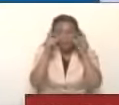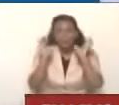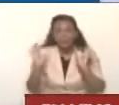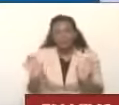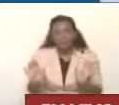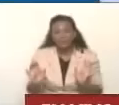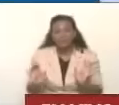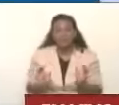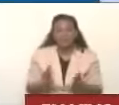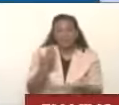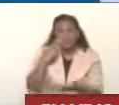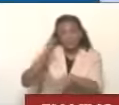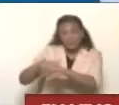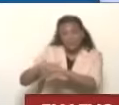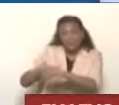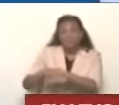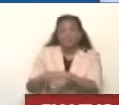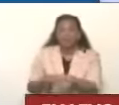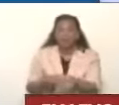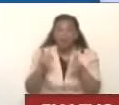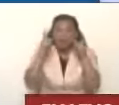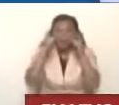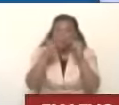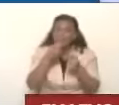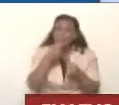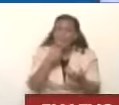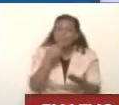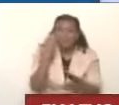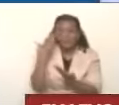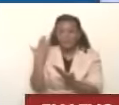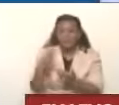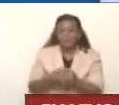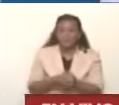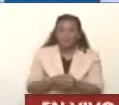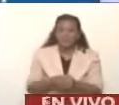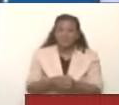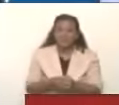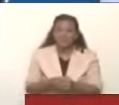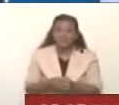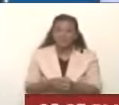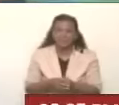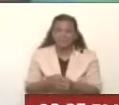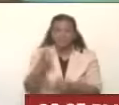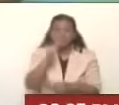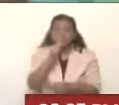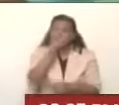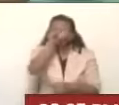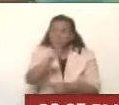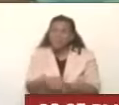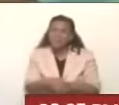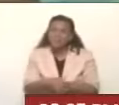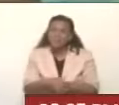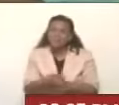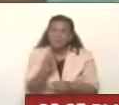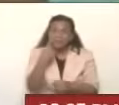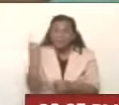Ah, Maigualida. Mira esta foto, qué bella, mira. Ponte aquí. ¿Sabes quién es este?